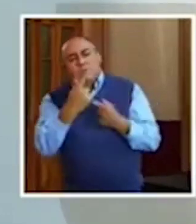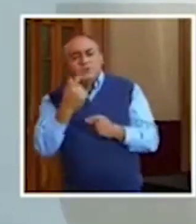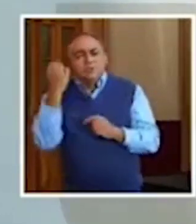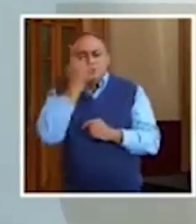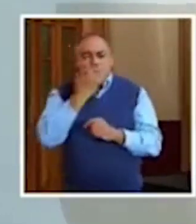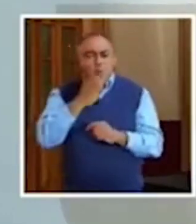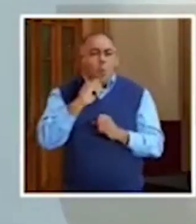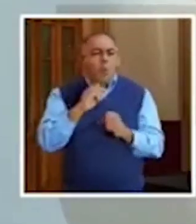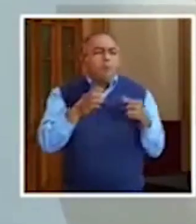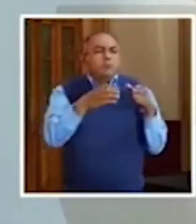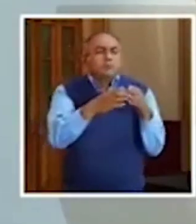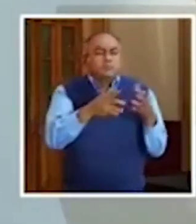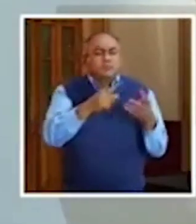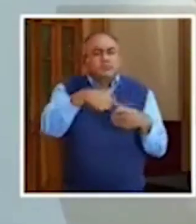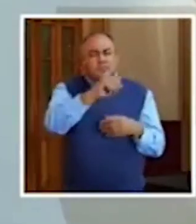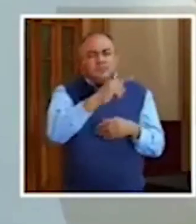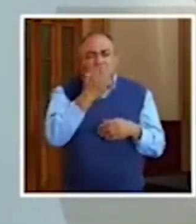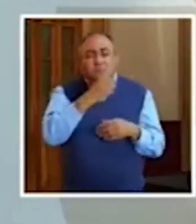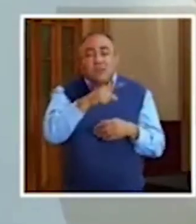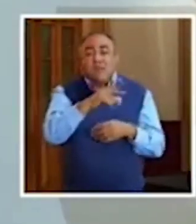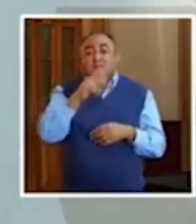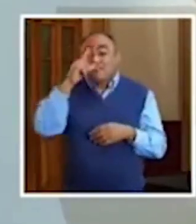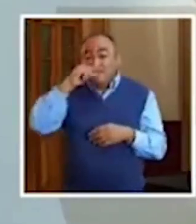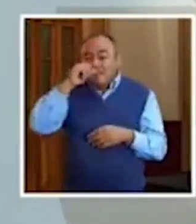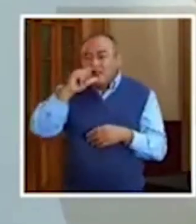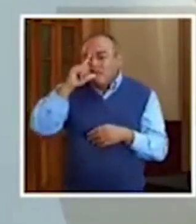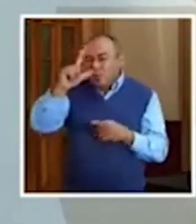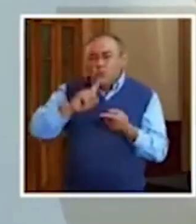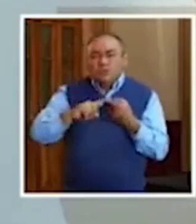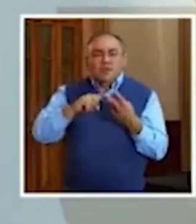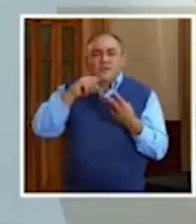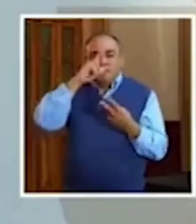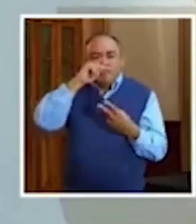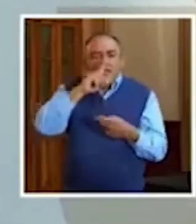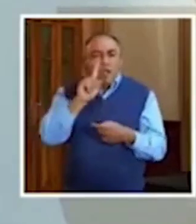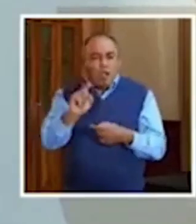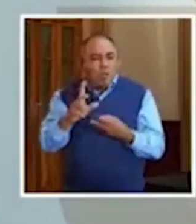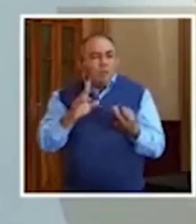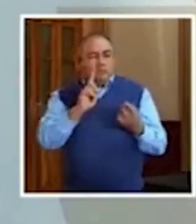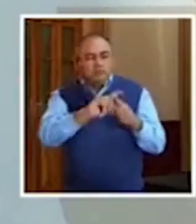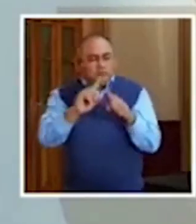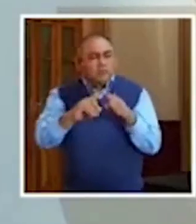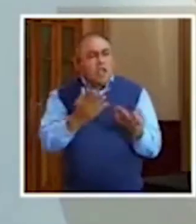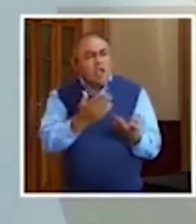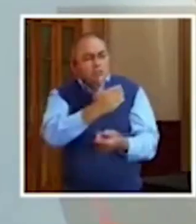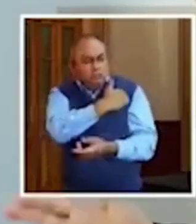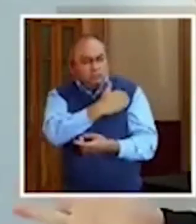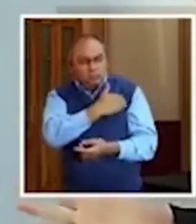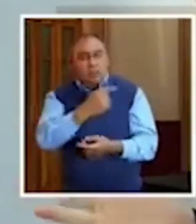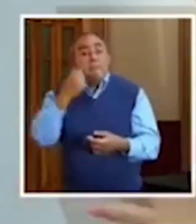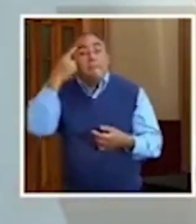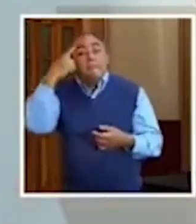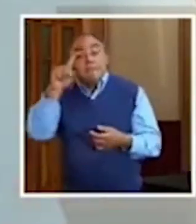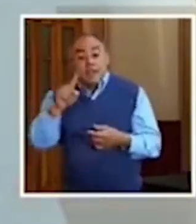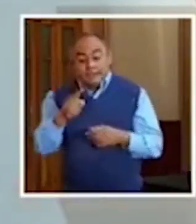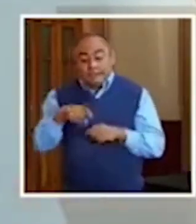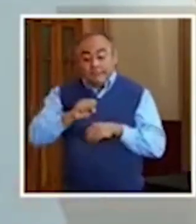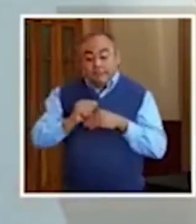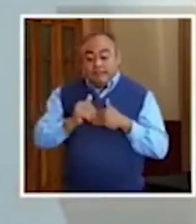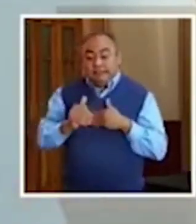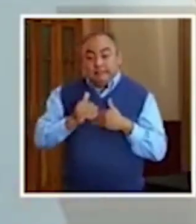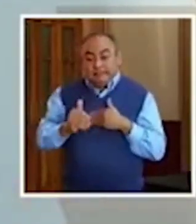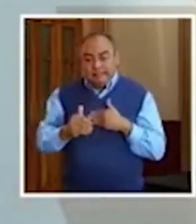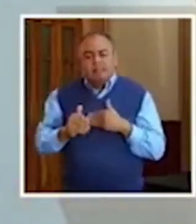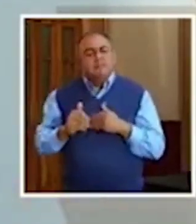que fallara la luz, que fallara el agua, que nos dijeran para que pudiéramos toda esta semana preparar